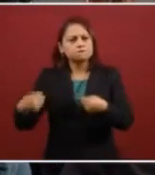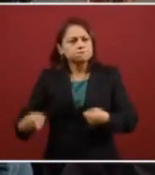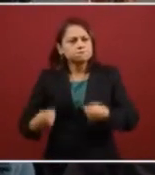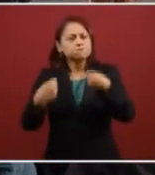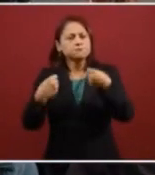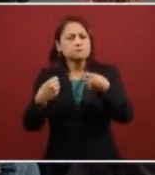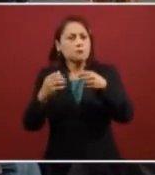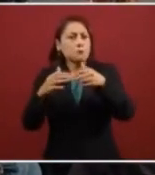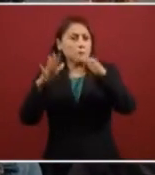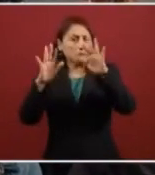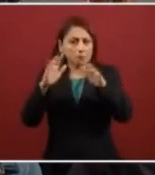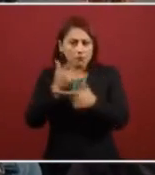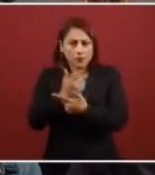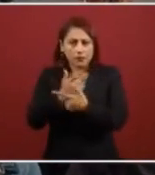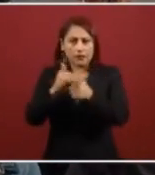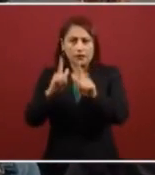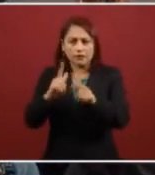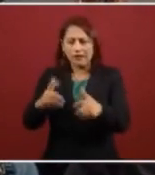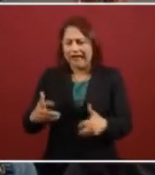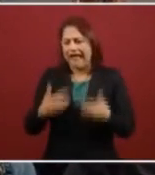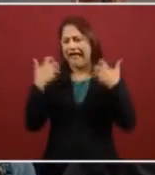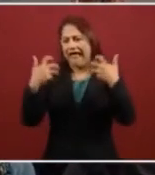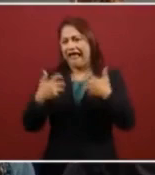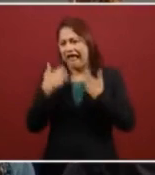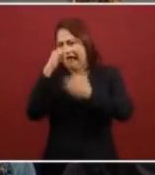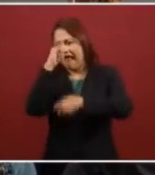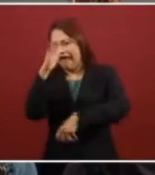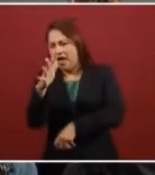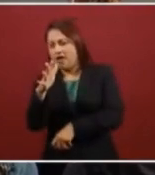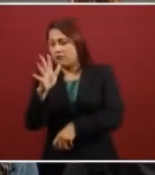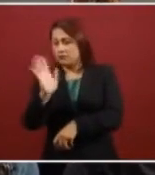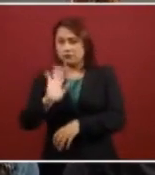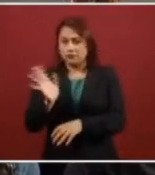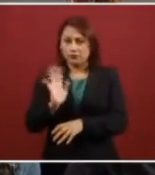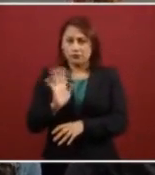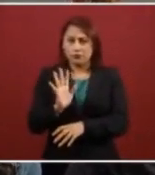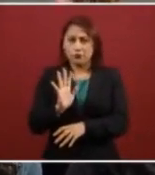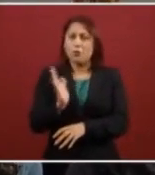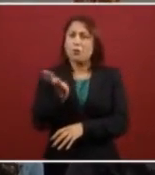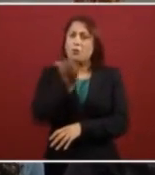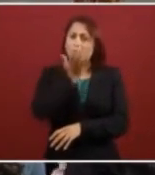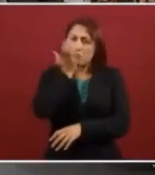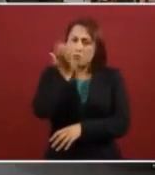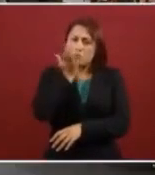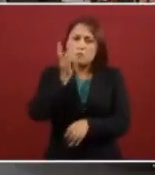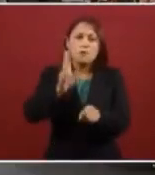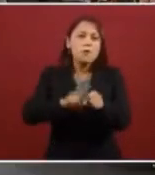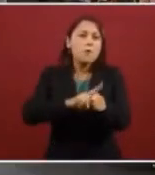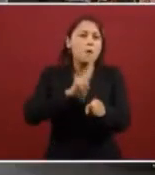enojarnos sacred, and not get angry irnos acostumbrando become accustomed esto to va it, a pasar. That this will happen.